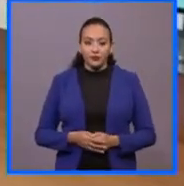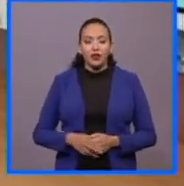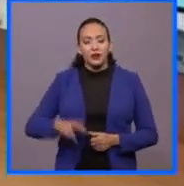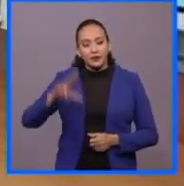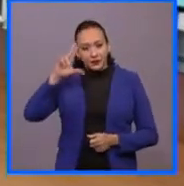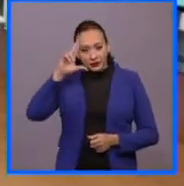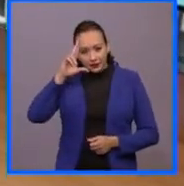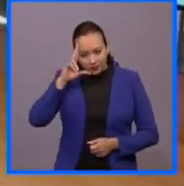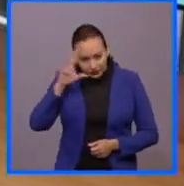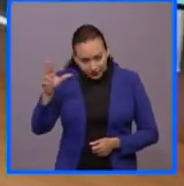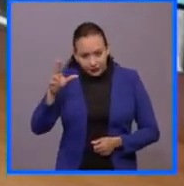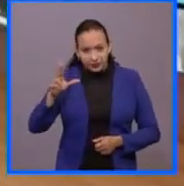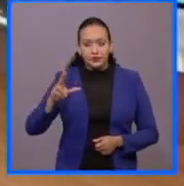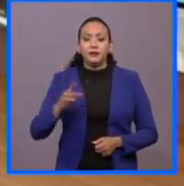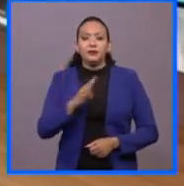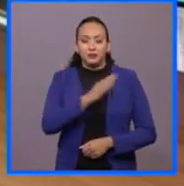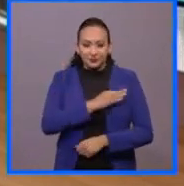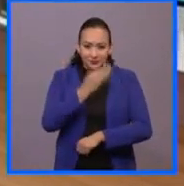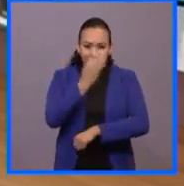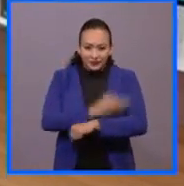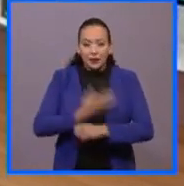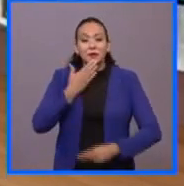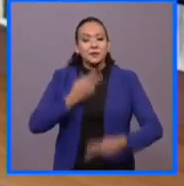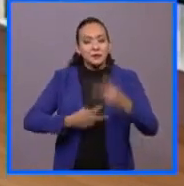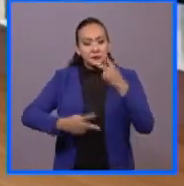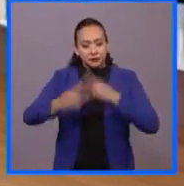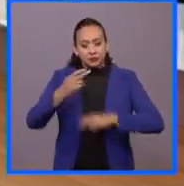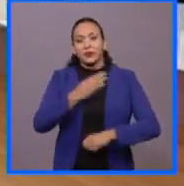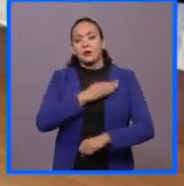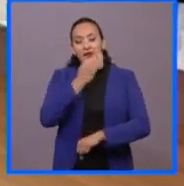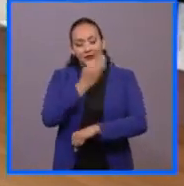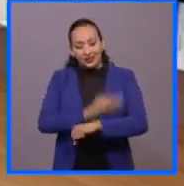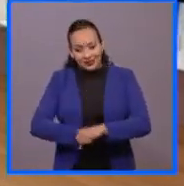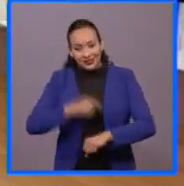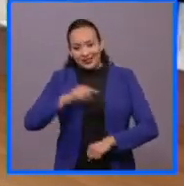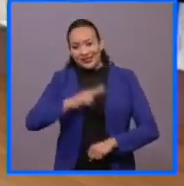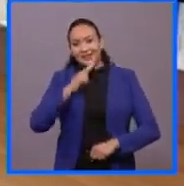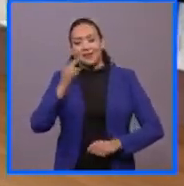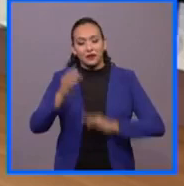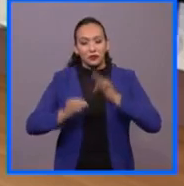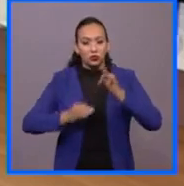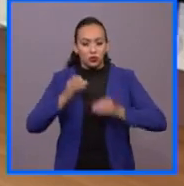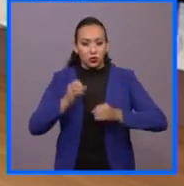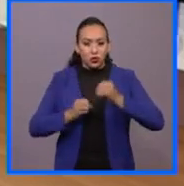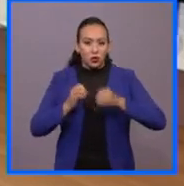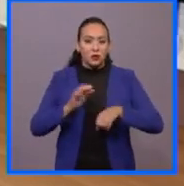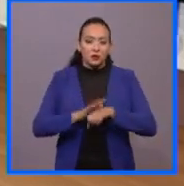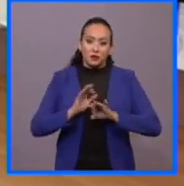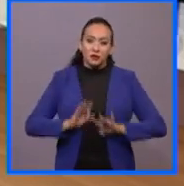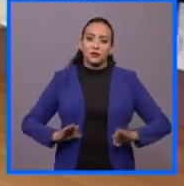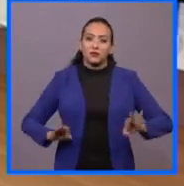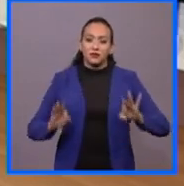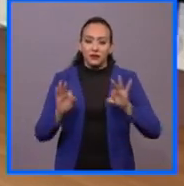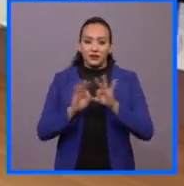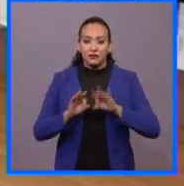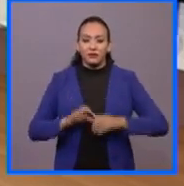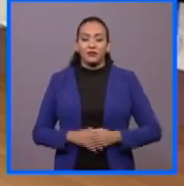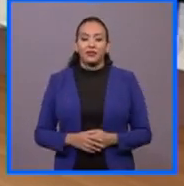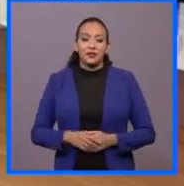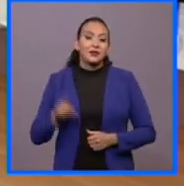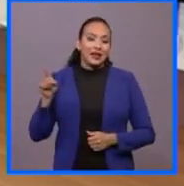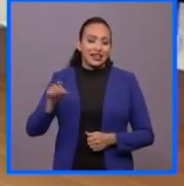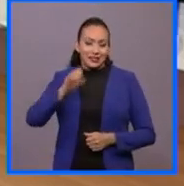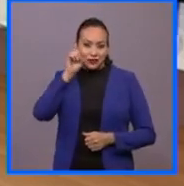Hola, ¿qué tal? ¿Cómo le va? Qué gusto saludarle. Muy buenas tardes, bienvenido, bienvenida a la información jurídica más importante. Soy